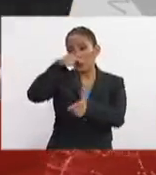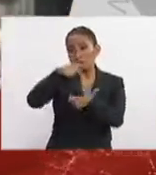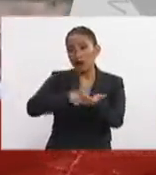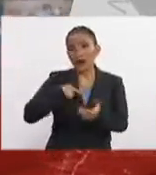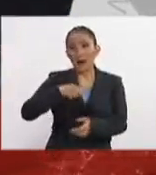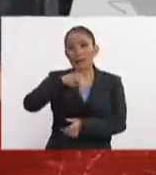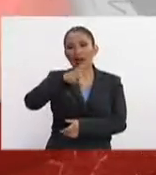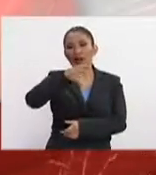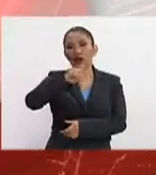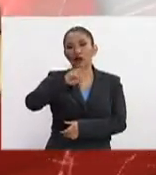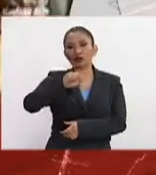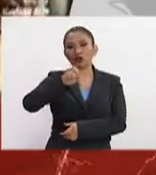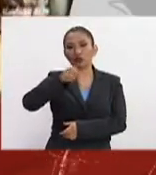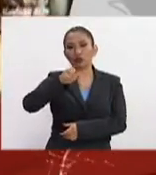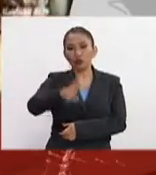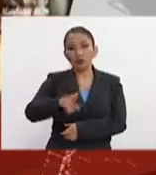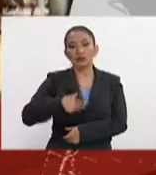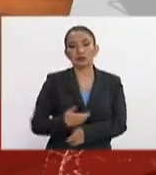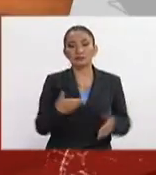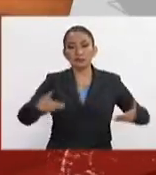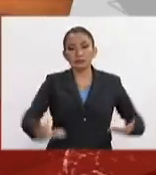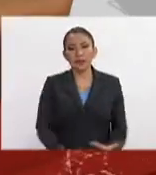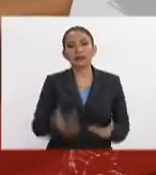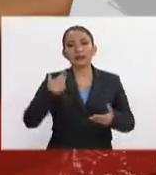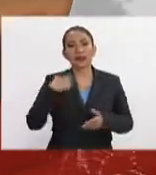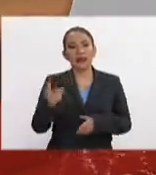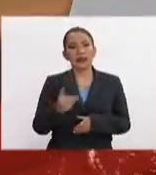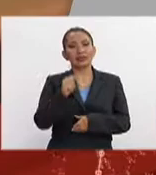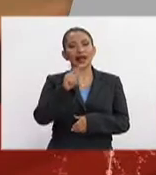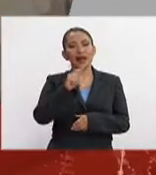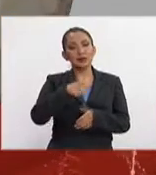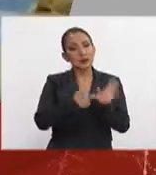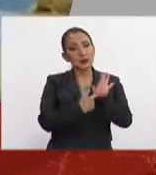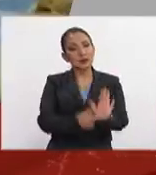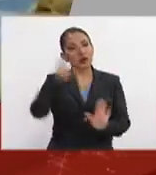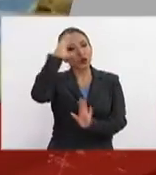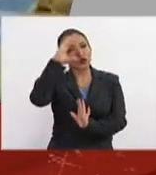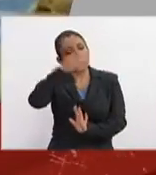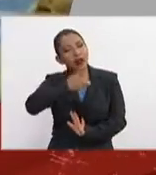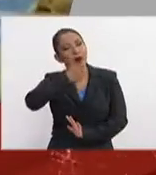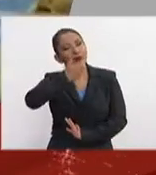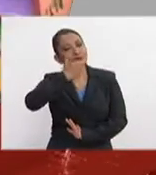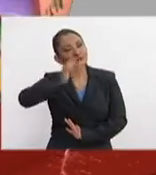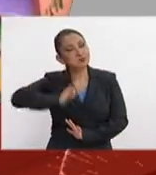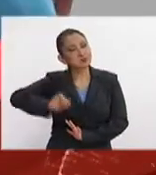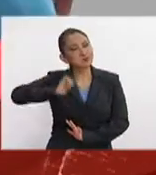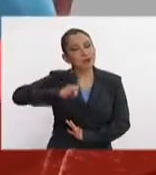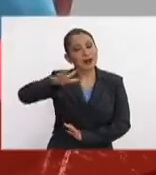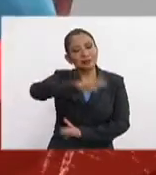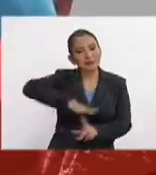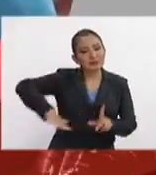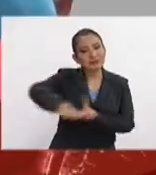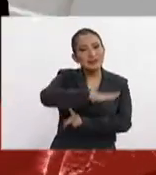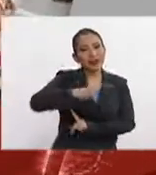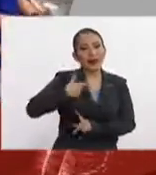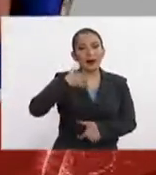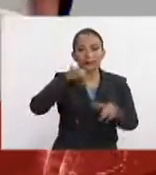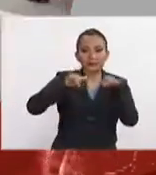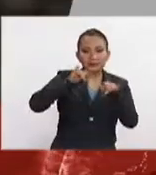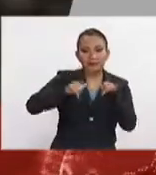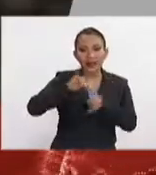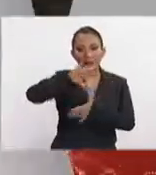del Mercosur. Presentan serie televisiva que mostrará la cultura y las tradiciones que rodean a las